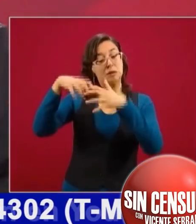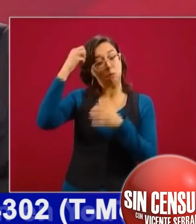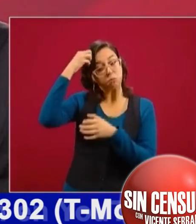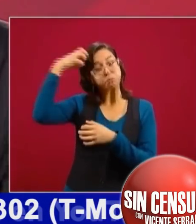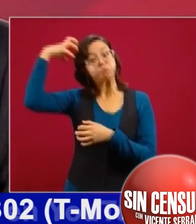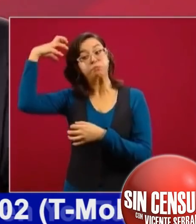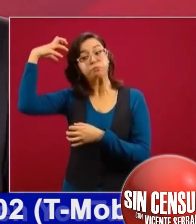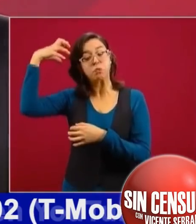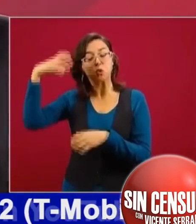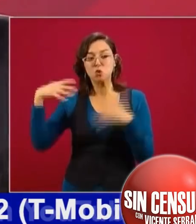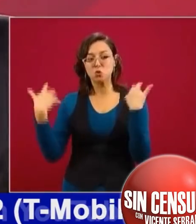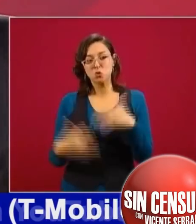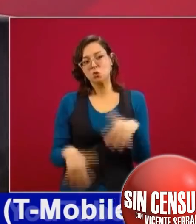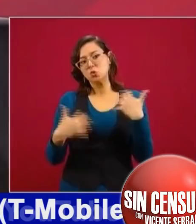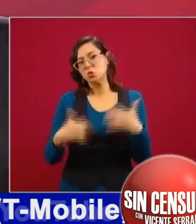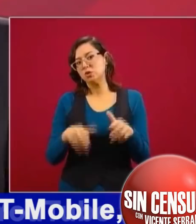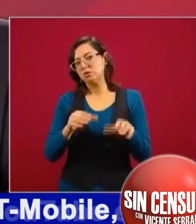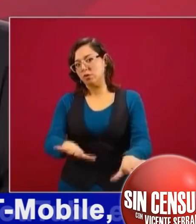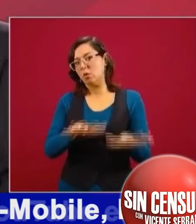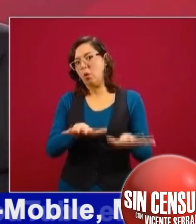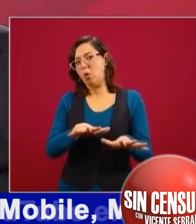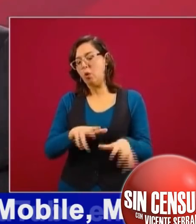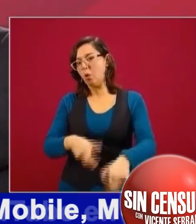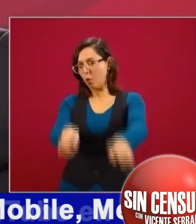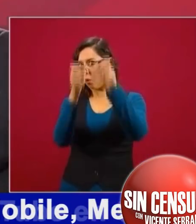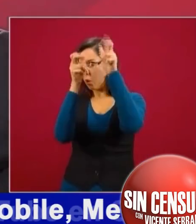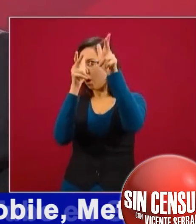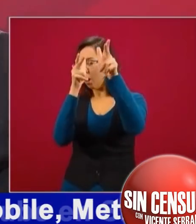reflexión tan profunda.